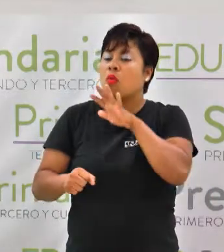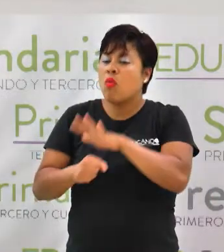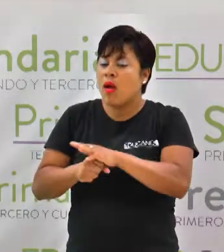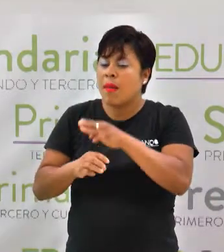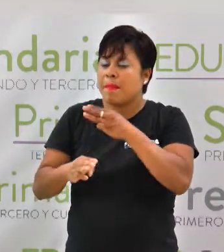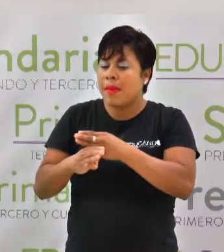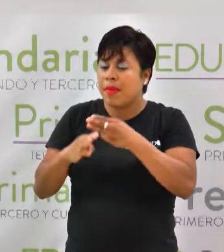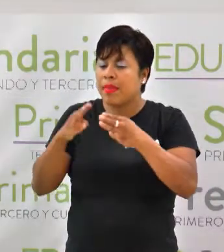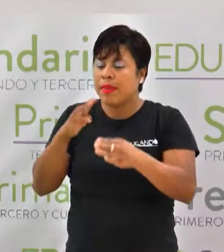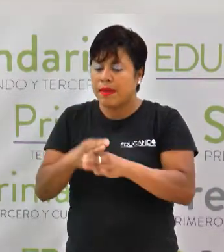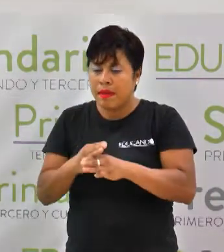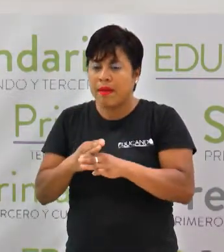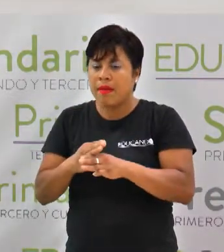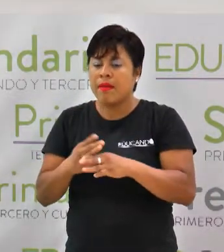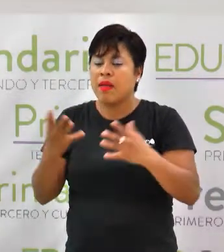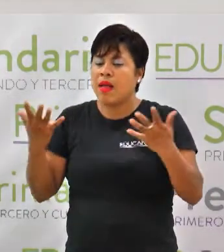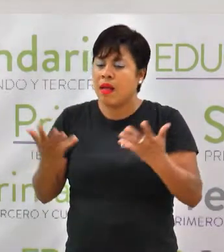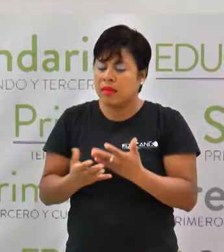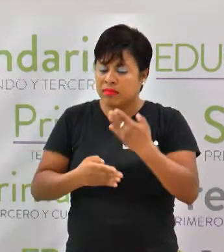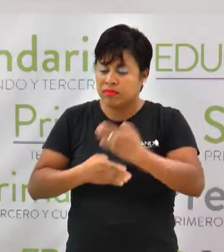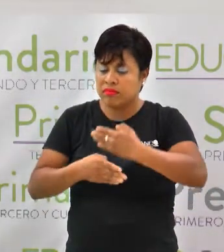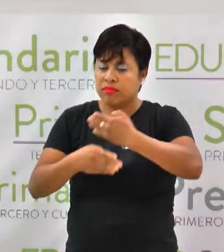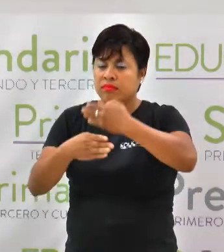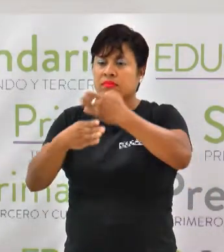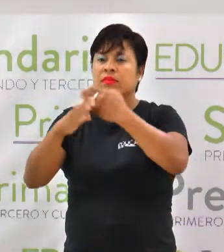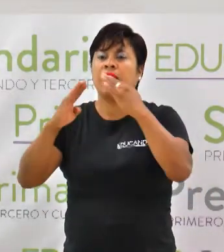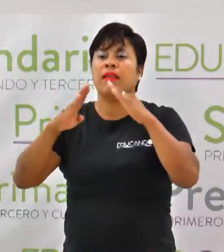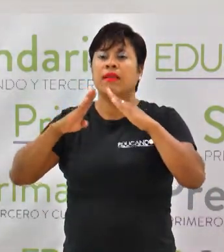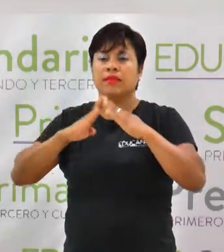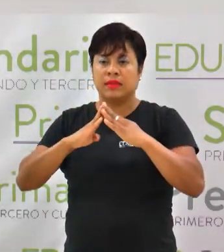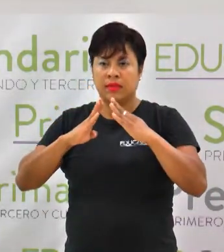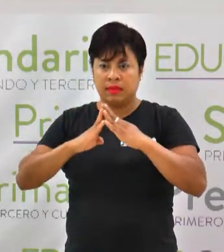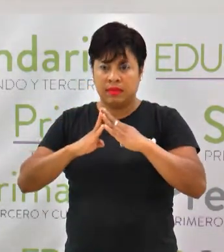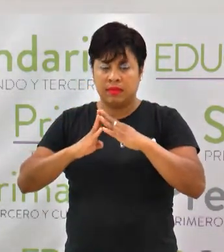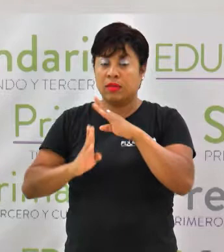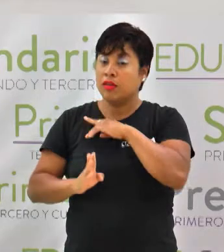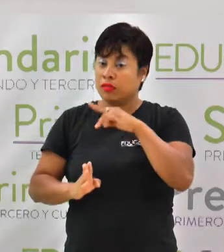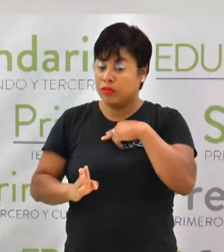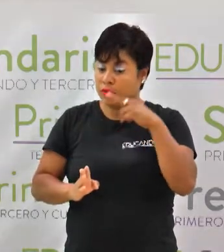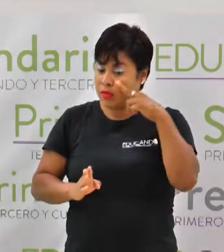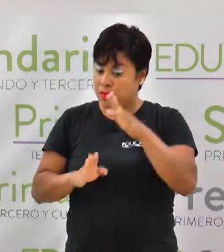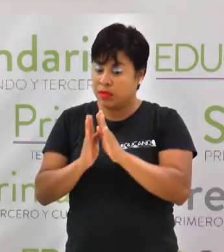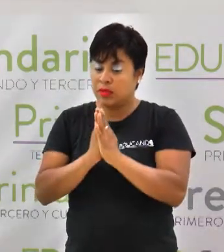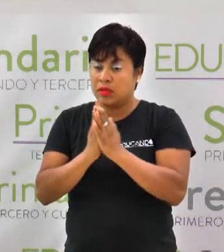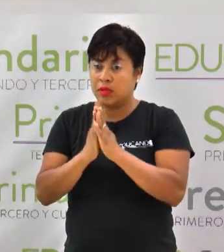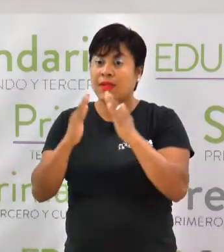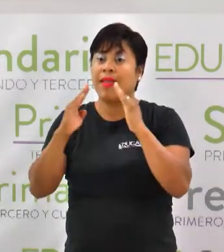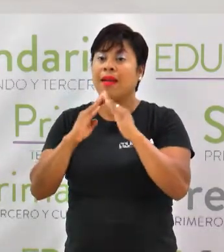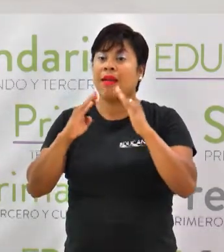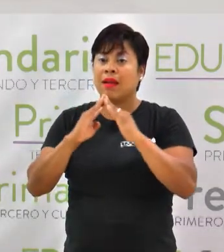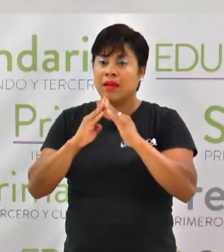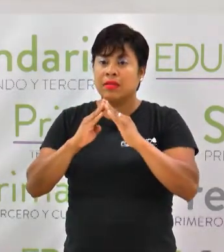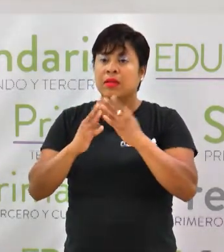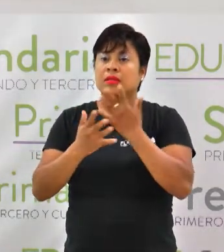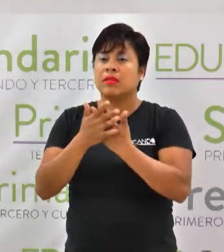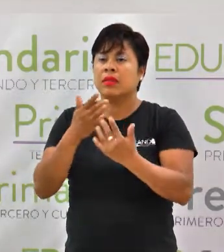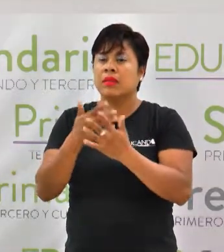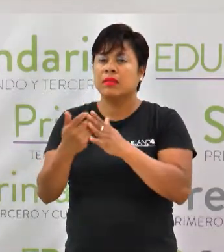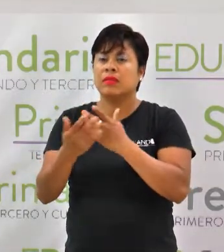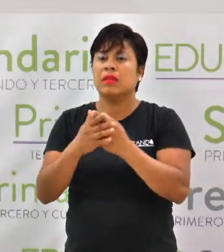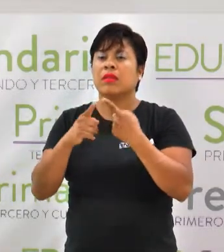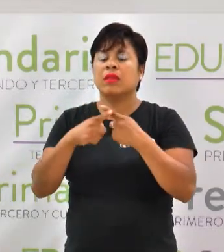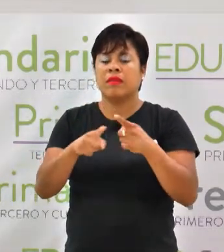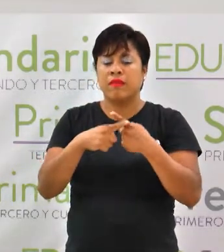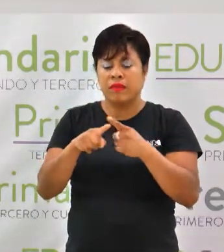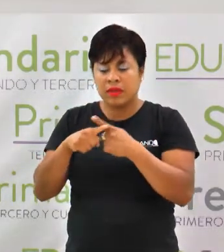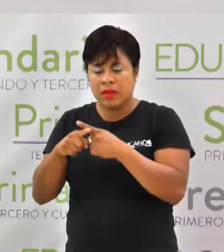¿de qué materiales están construidas las casas? Ya vimos en nuestro libro que las casas se construyen